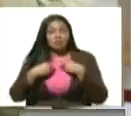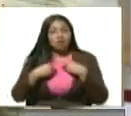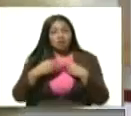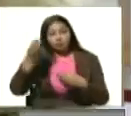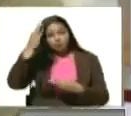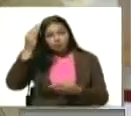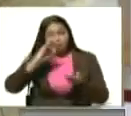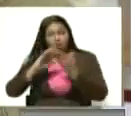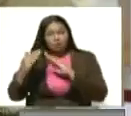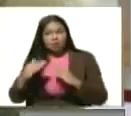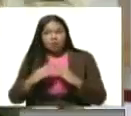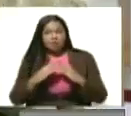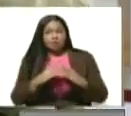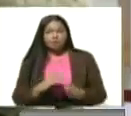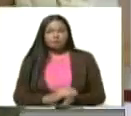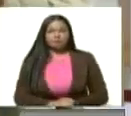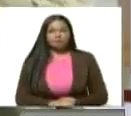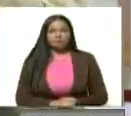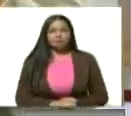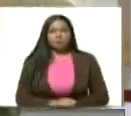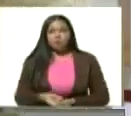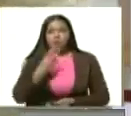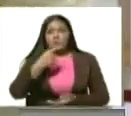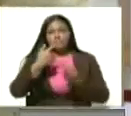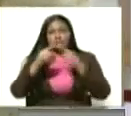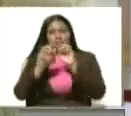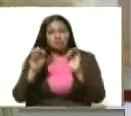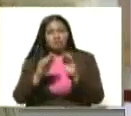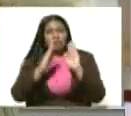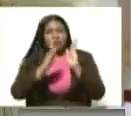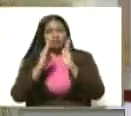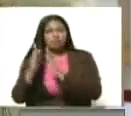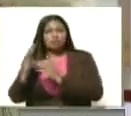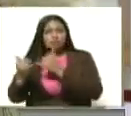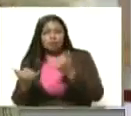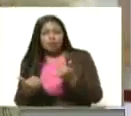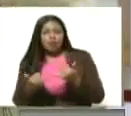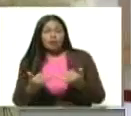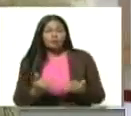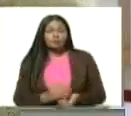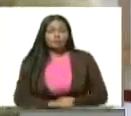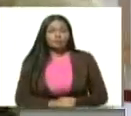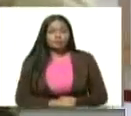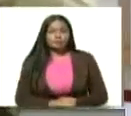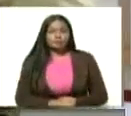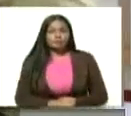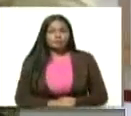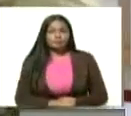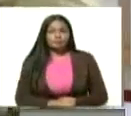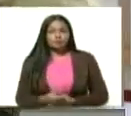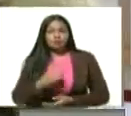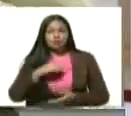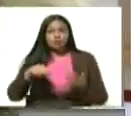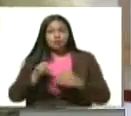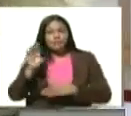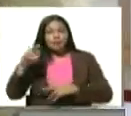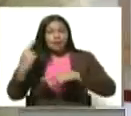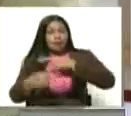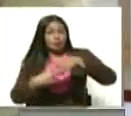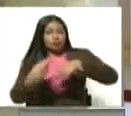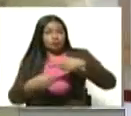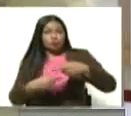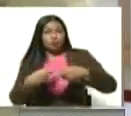comunales, en las comunas, las diferentes estructuras que el país o que la